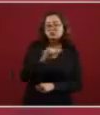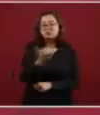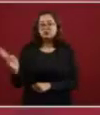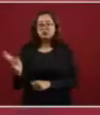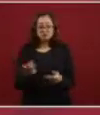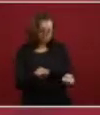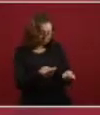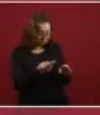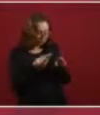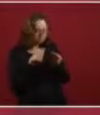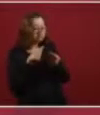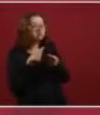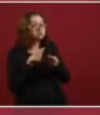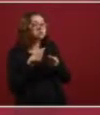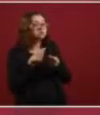ya es